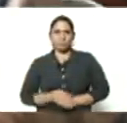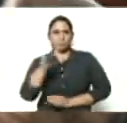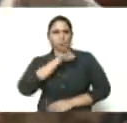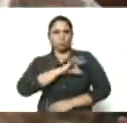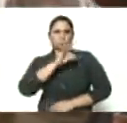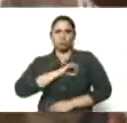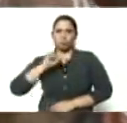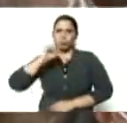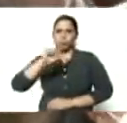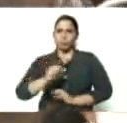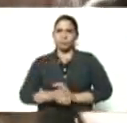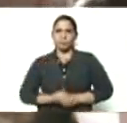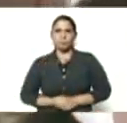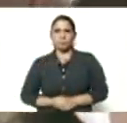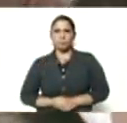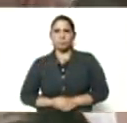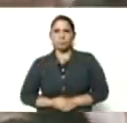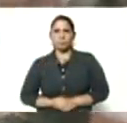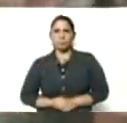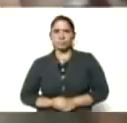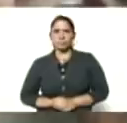socialista.